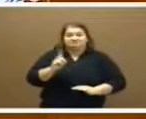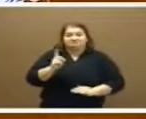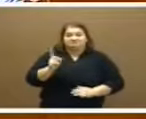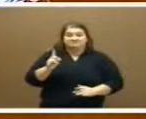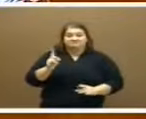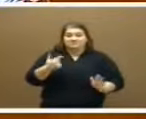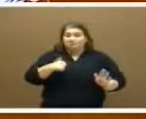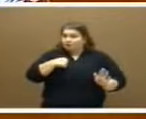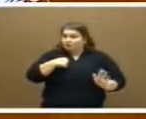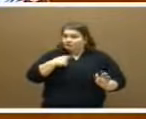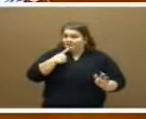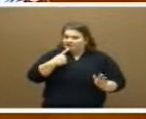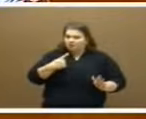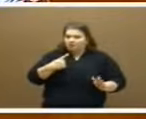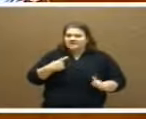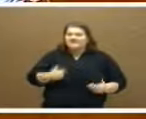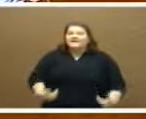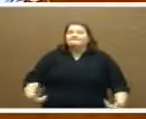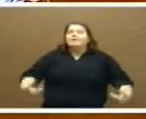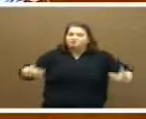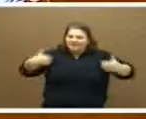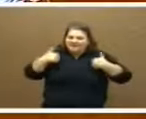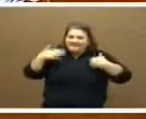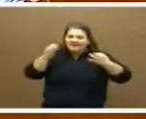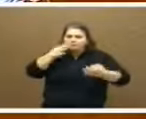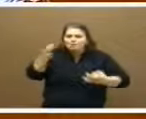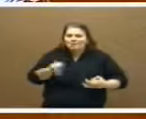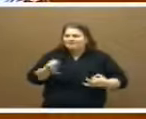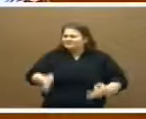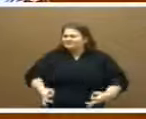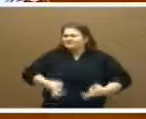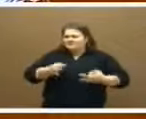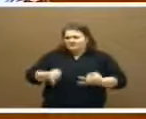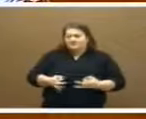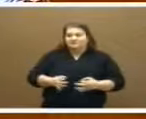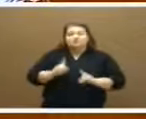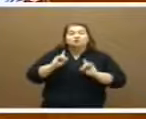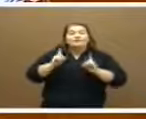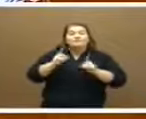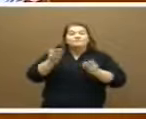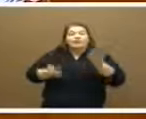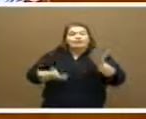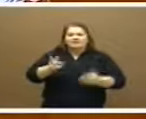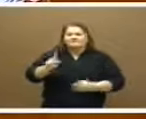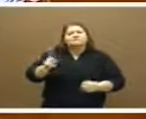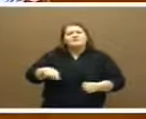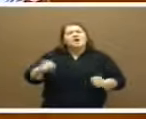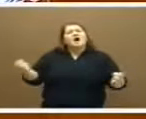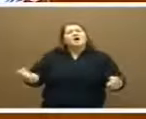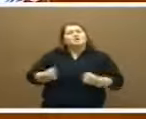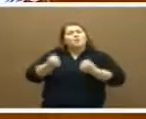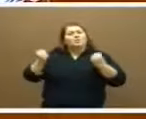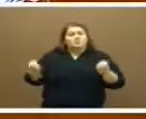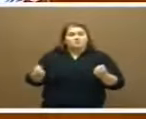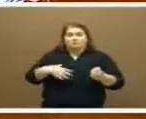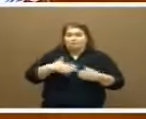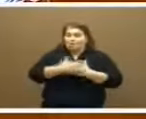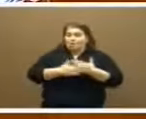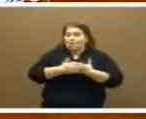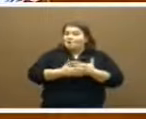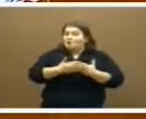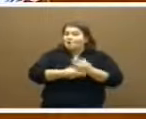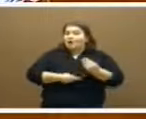caso desde la responsabilidad y desde la prudencia. No solo en las valoraciones, sino en las actuaciones que ha realizado este Gobierno